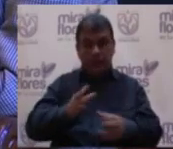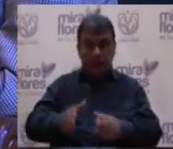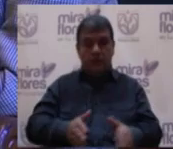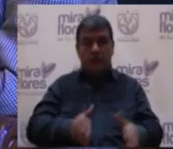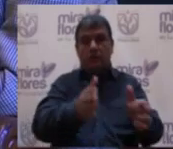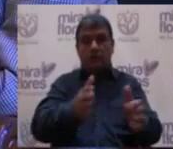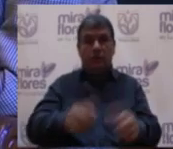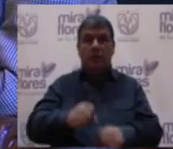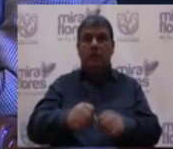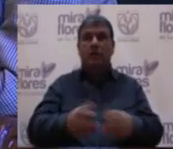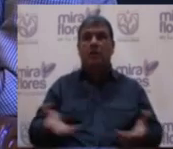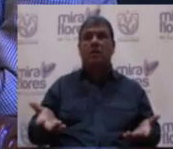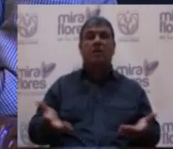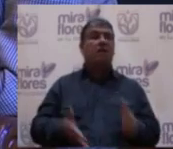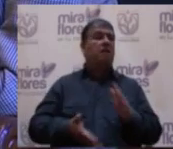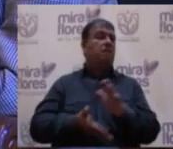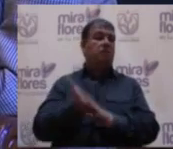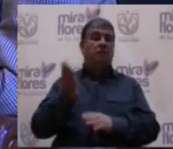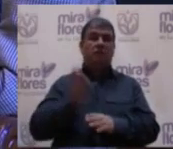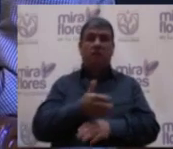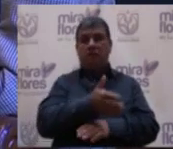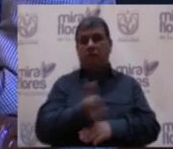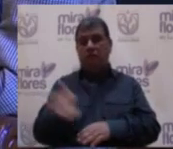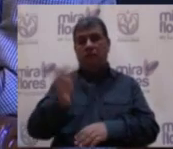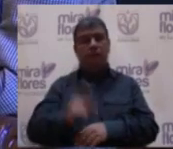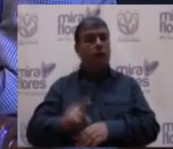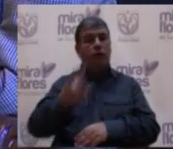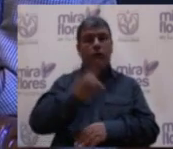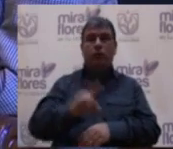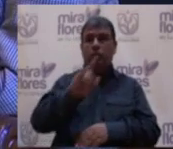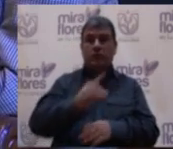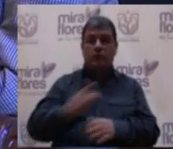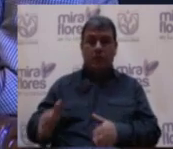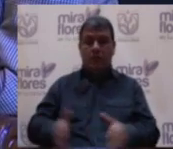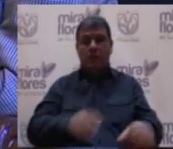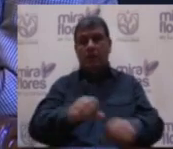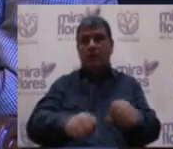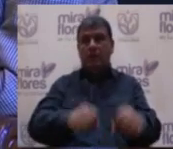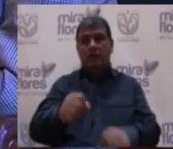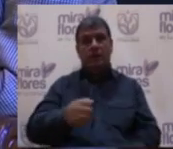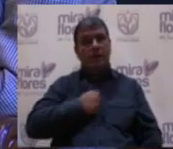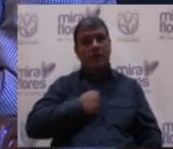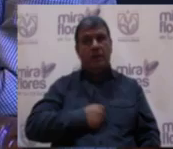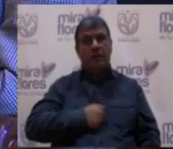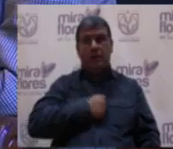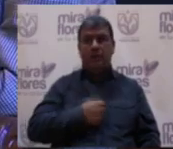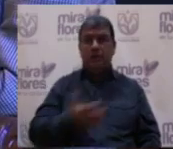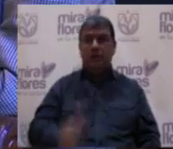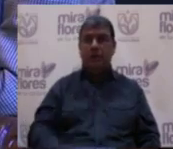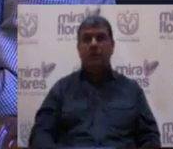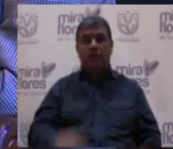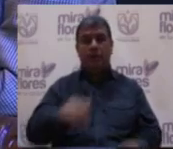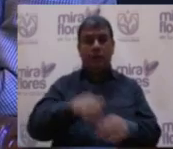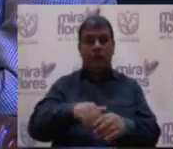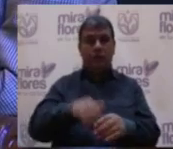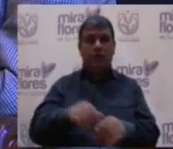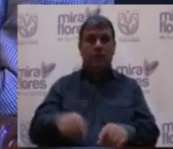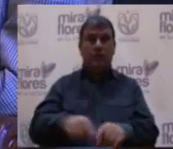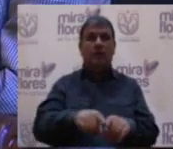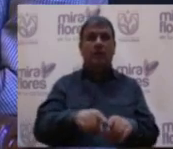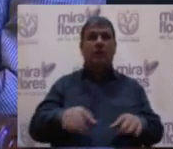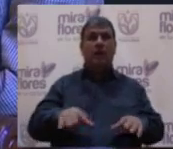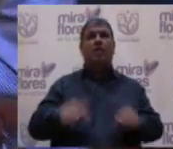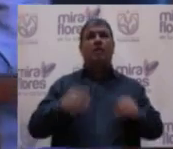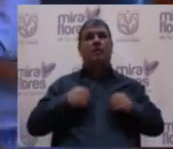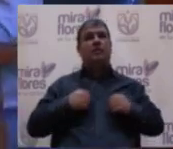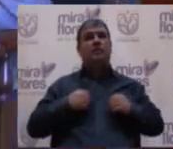y van por cualquier lado y no usan la ciclovía, y eso es lo lamentable. Mi voto va a ser de abstención, señor alcalde.